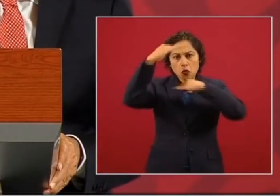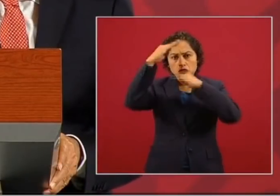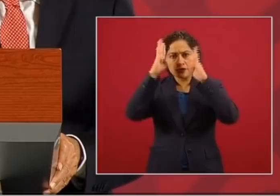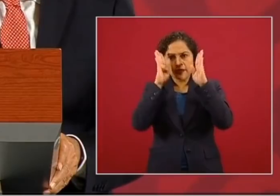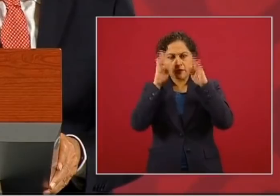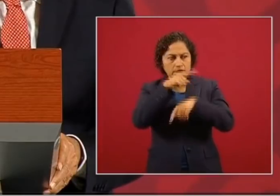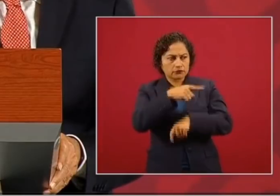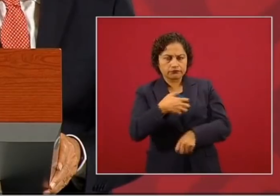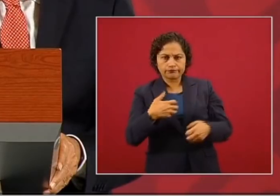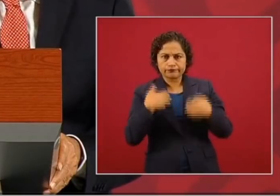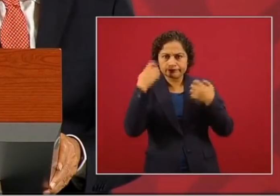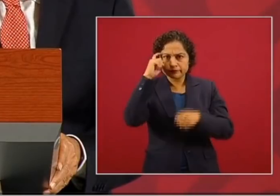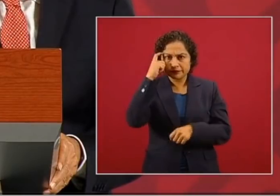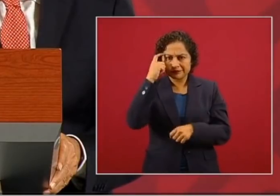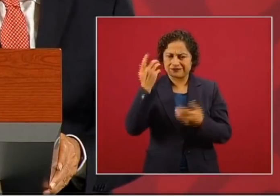llamar?